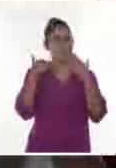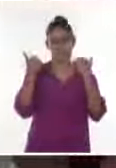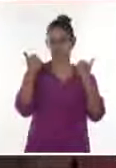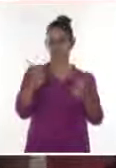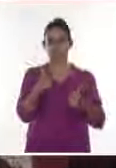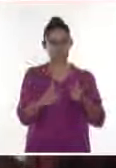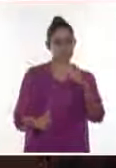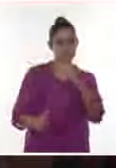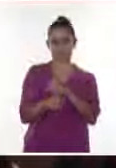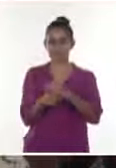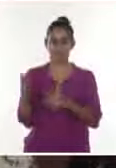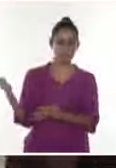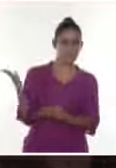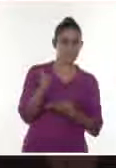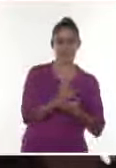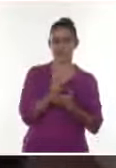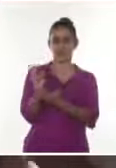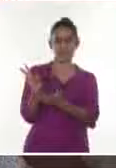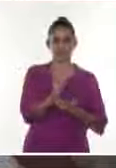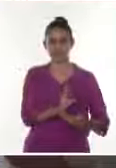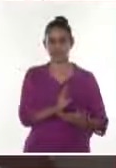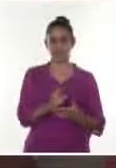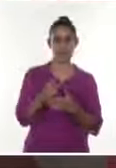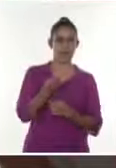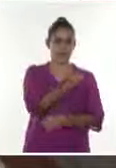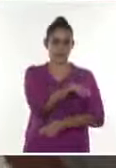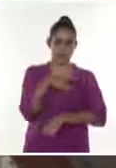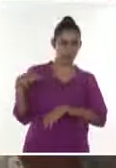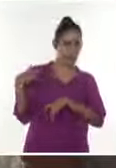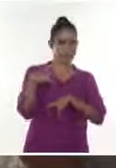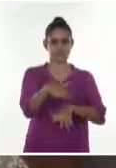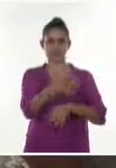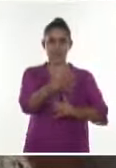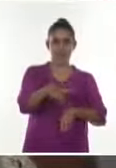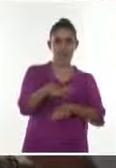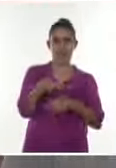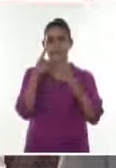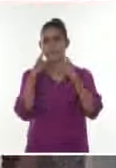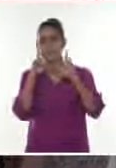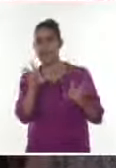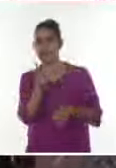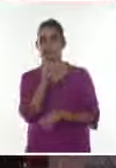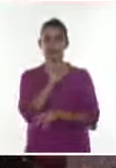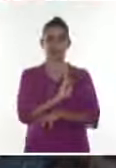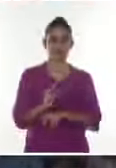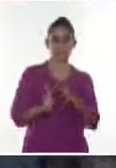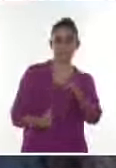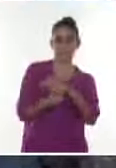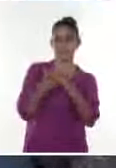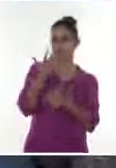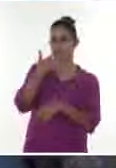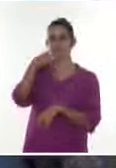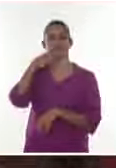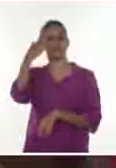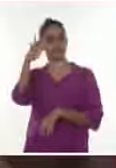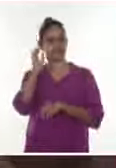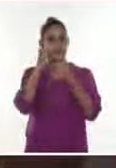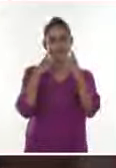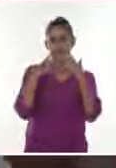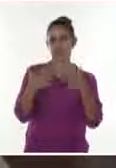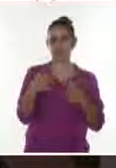años. ¿Verdad que estoy? El pueblo salió aquí a las calles. Sí. El pueblo Palmira es revolucionario, entero. Fidel con Díaz Canepa